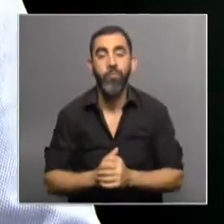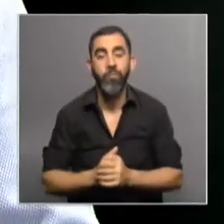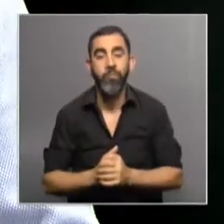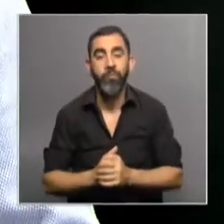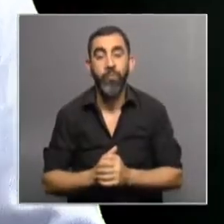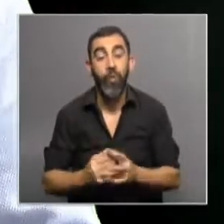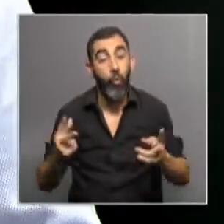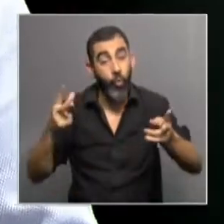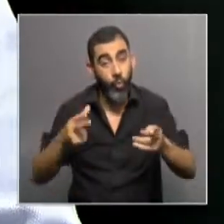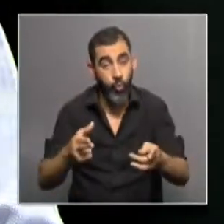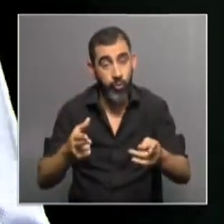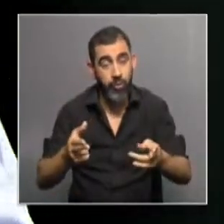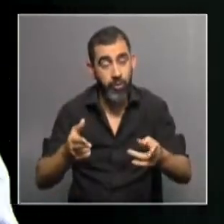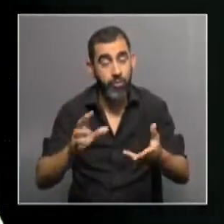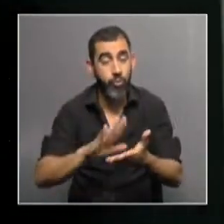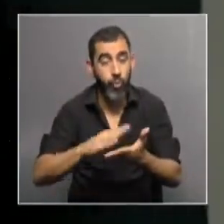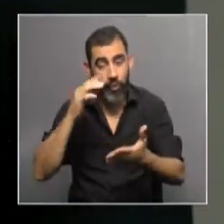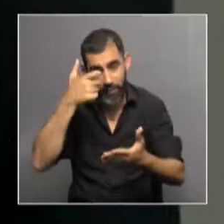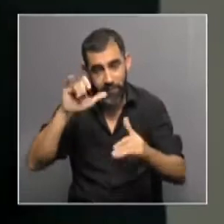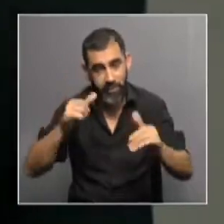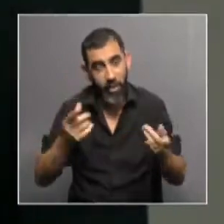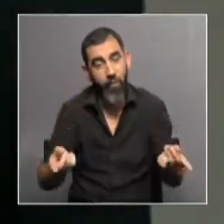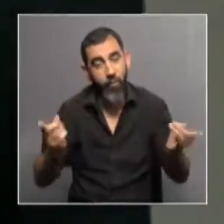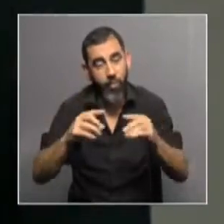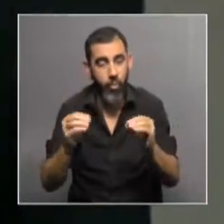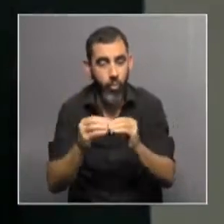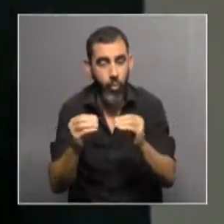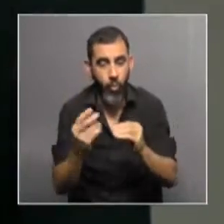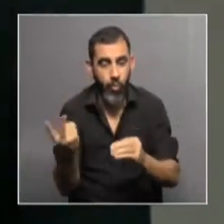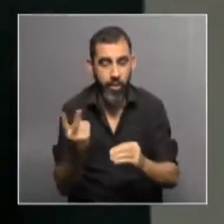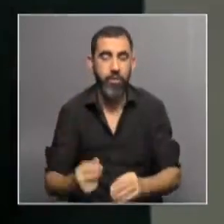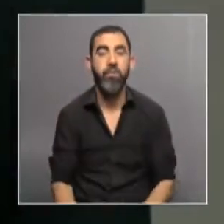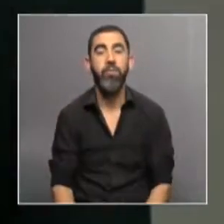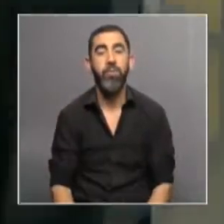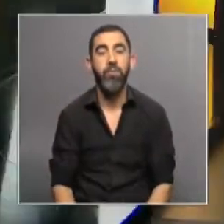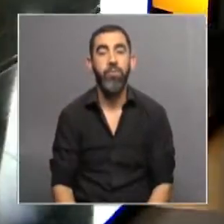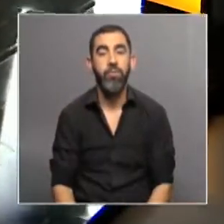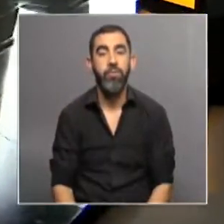Gracias a ti. Hacemos la primera pausa en Sobre Ciencias. Ya volvemos con Alexandra Perron y con Daniela Hitchford.